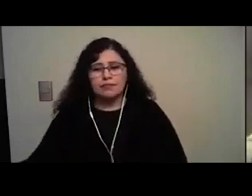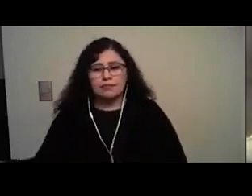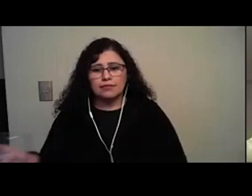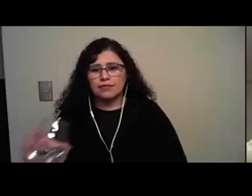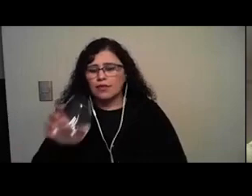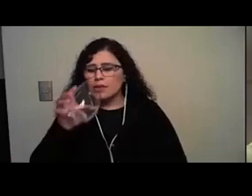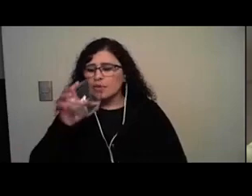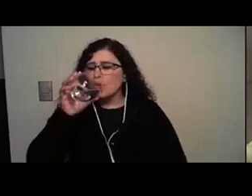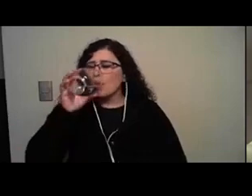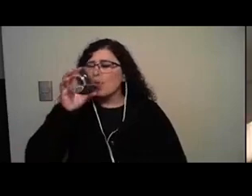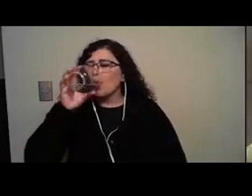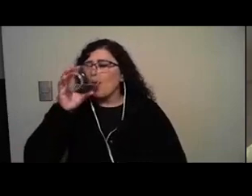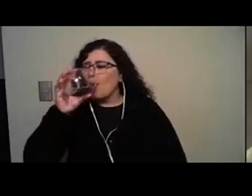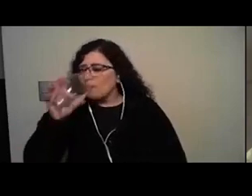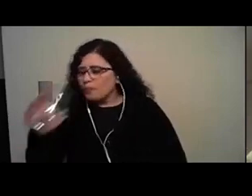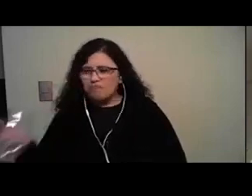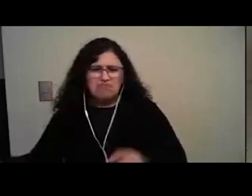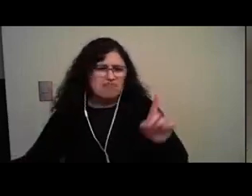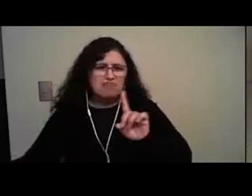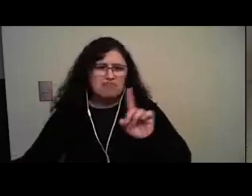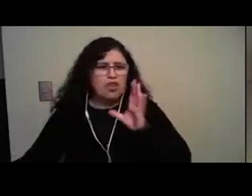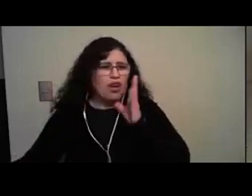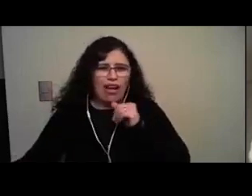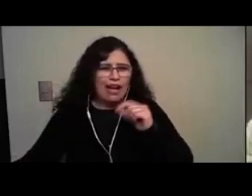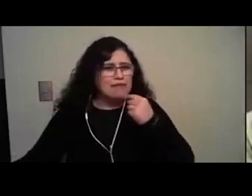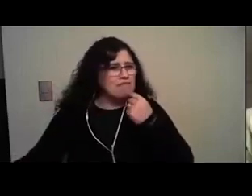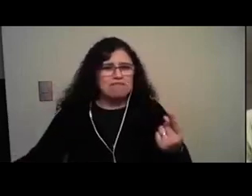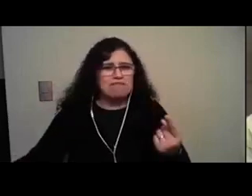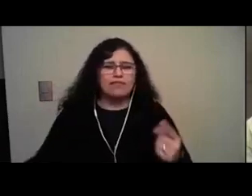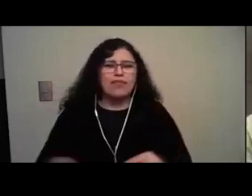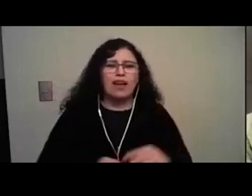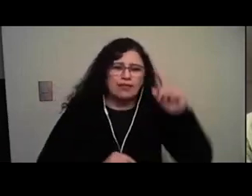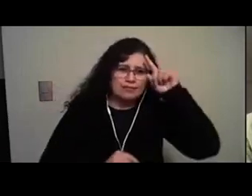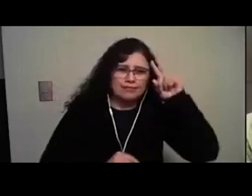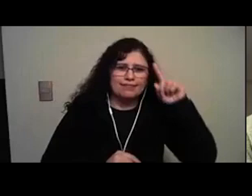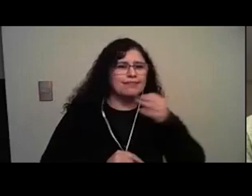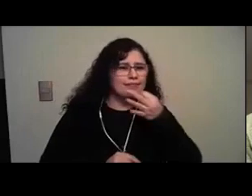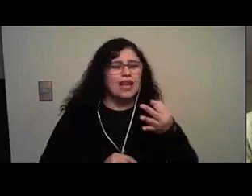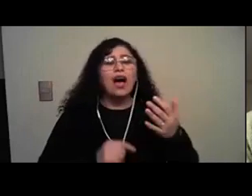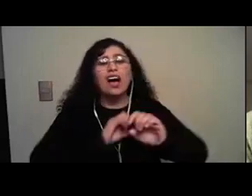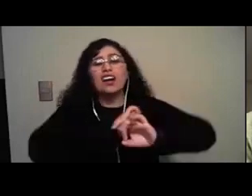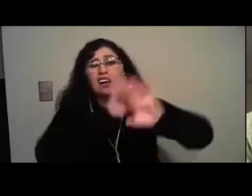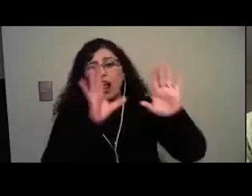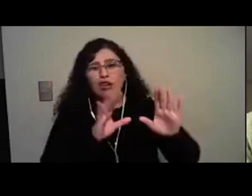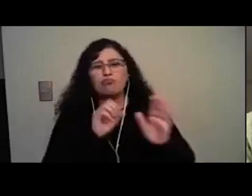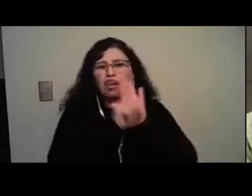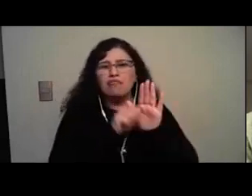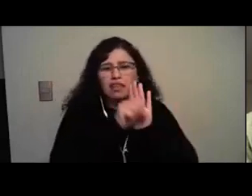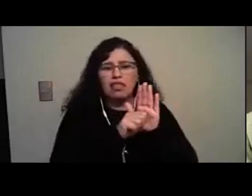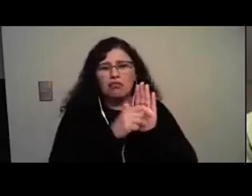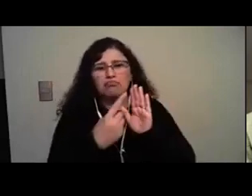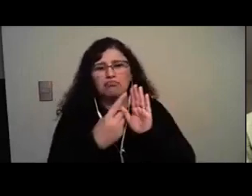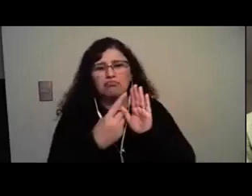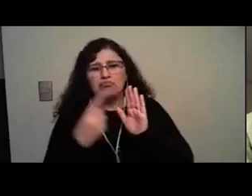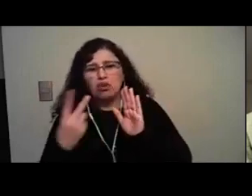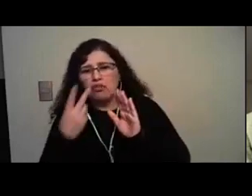No, profe, es clarito. O sea, yo creo que falta ver los videos nomás, pero no tengo dudas yo.